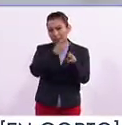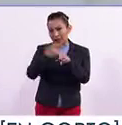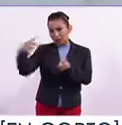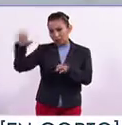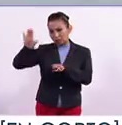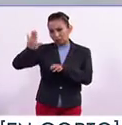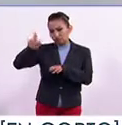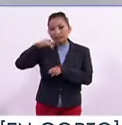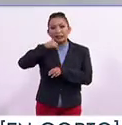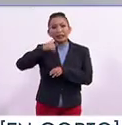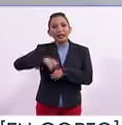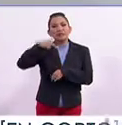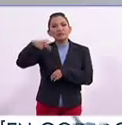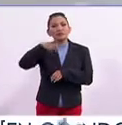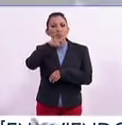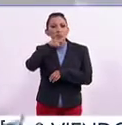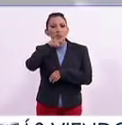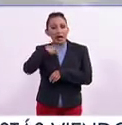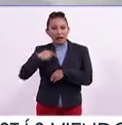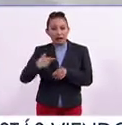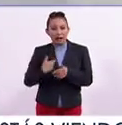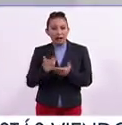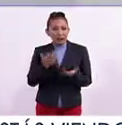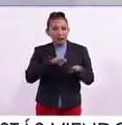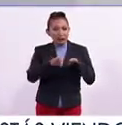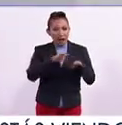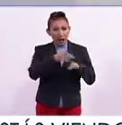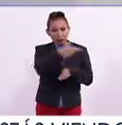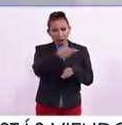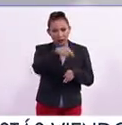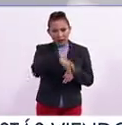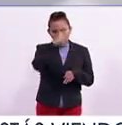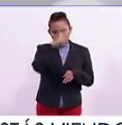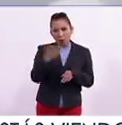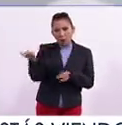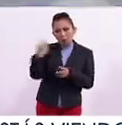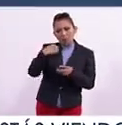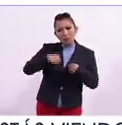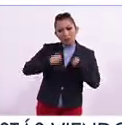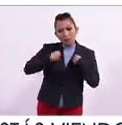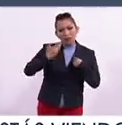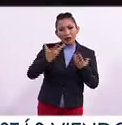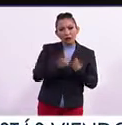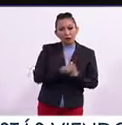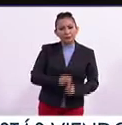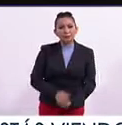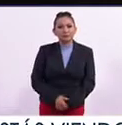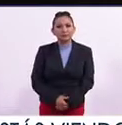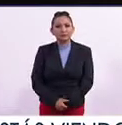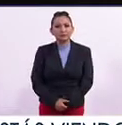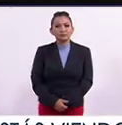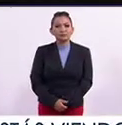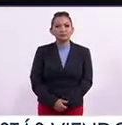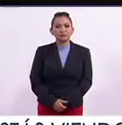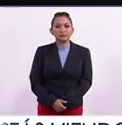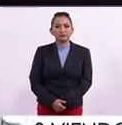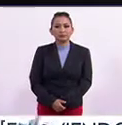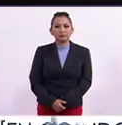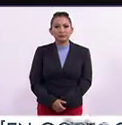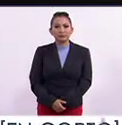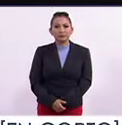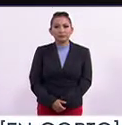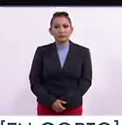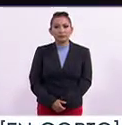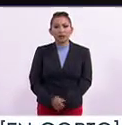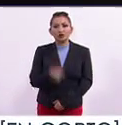su padre, que trabajaba en la industria hotelera en México, le pidió que se mudara con él. Me pidió que viniera